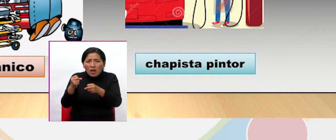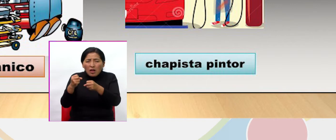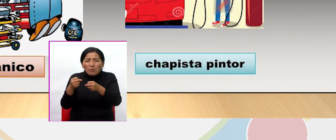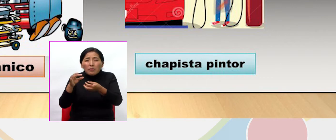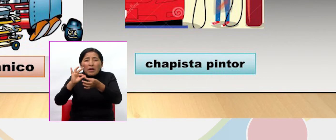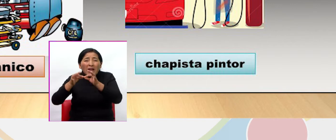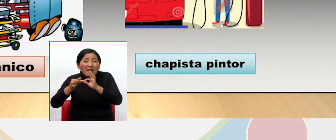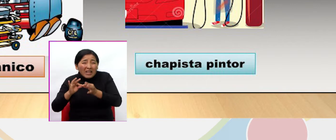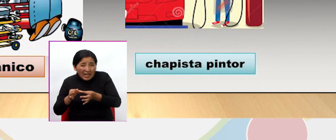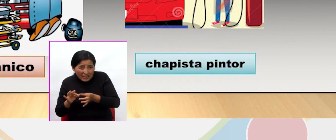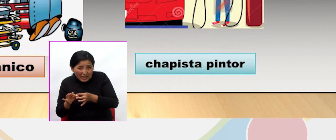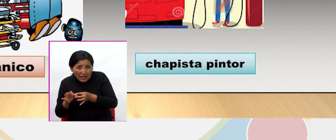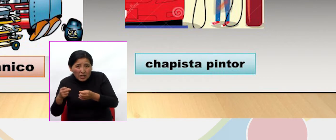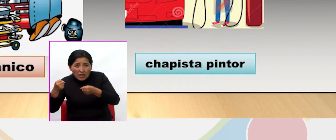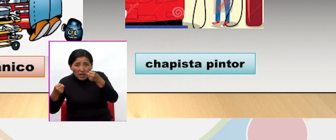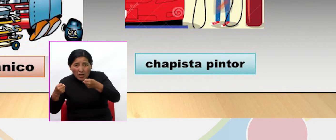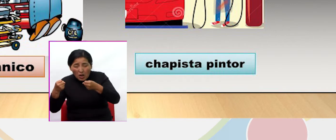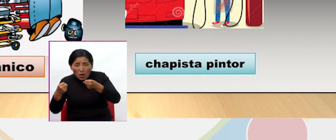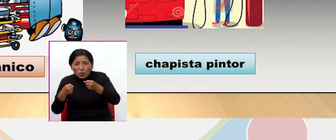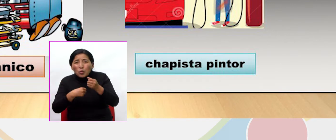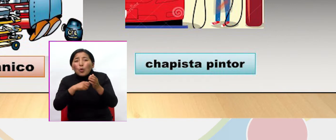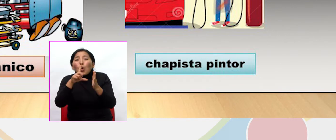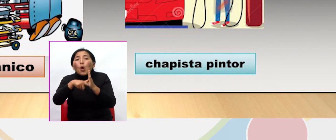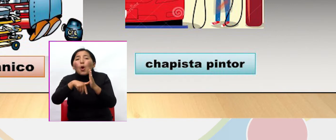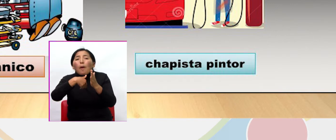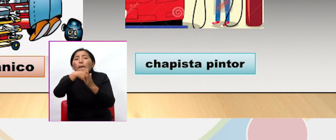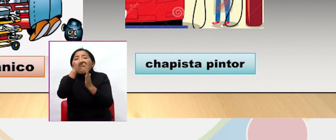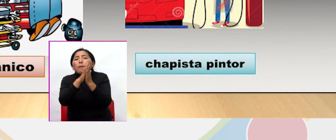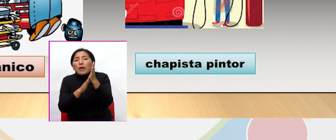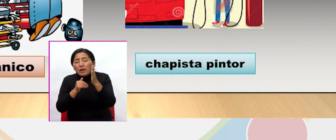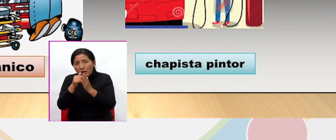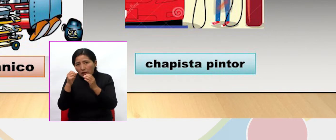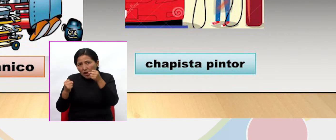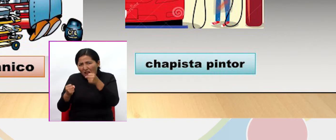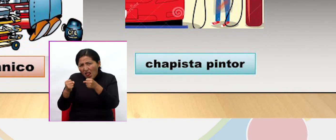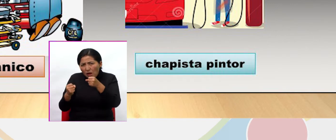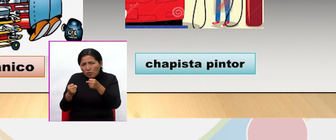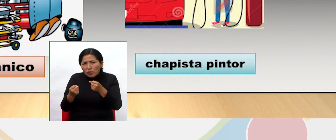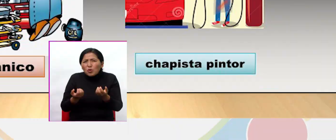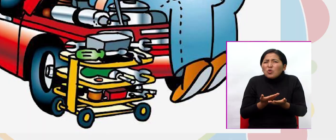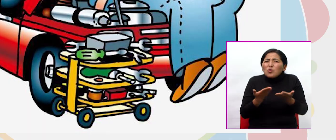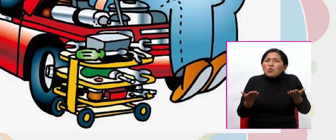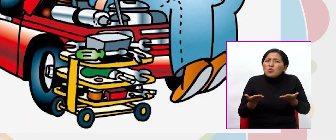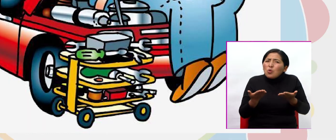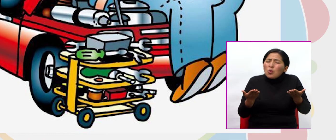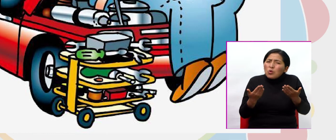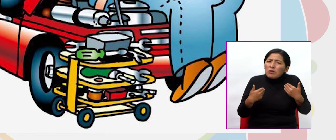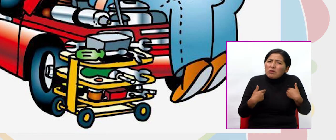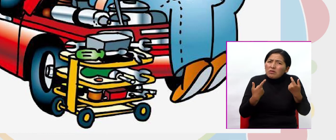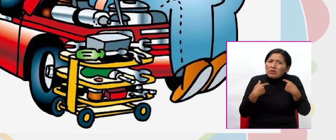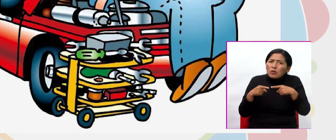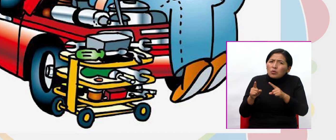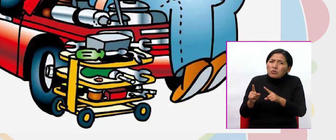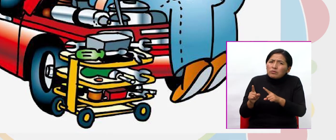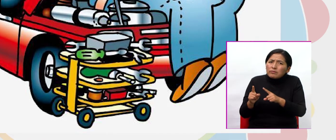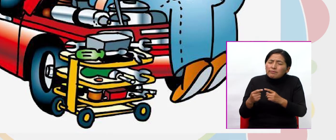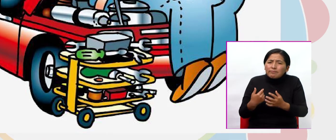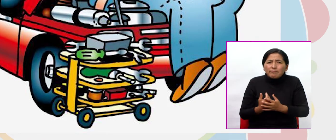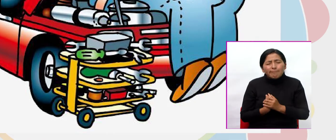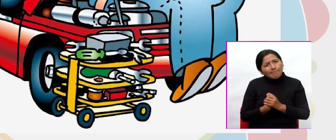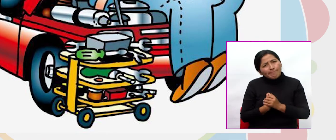motor Y que le dé una mano de pintura ¿A quién creen que yo tenga que asistir o poder llamar o que mi hermano vaya a buscar?